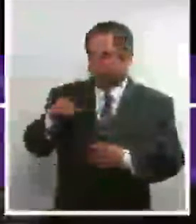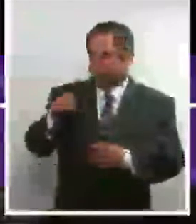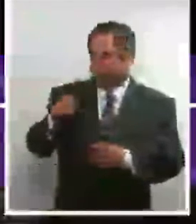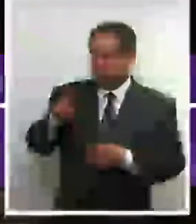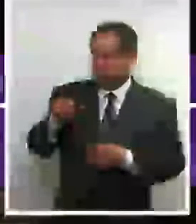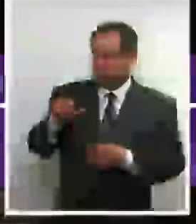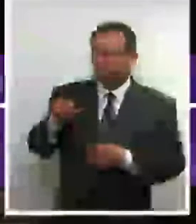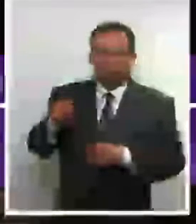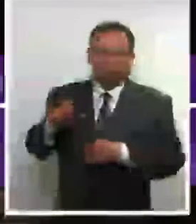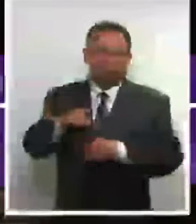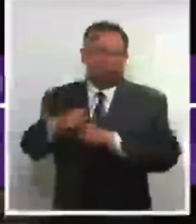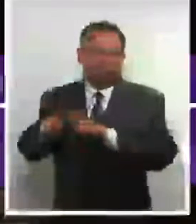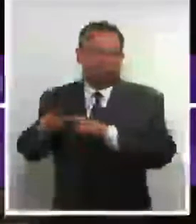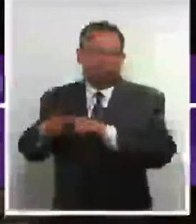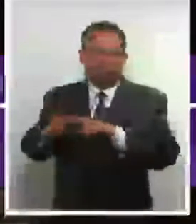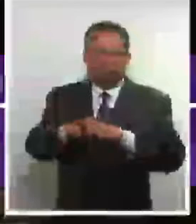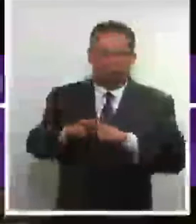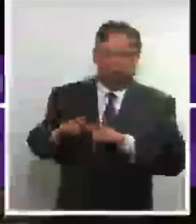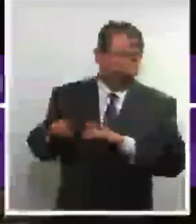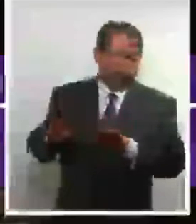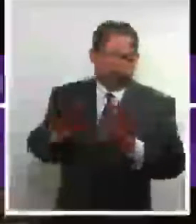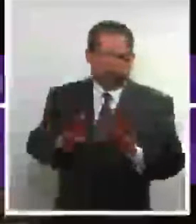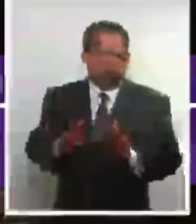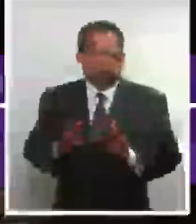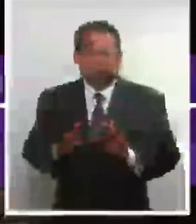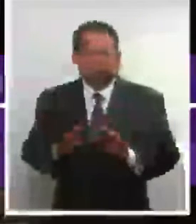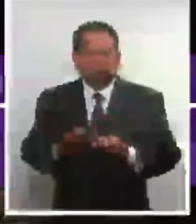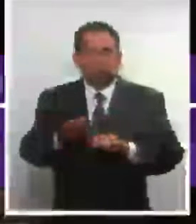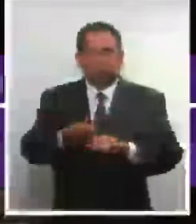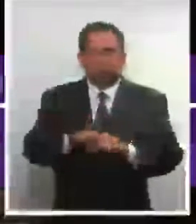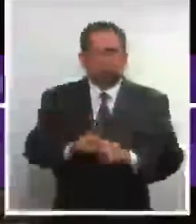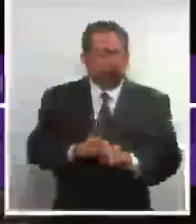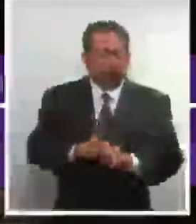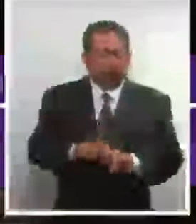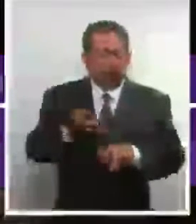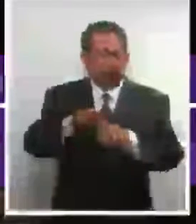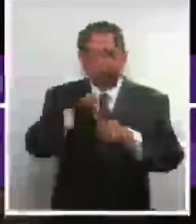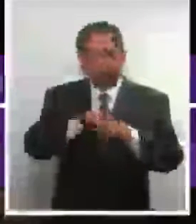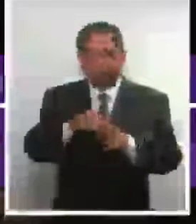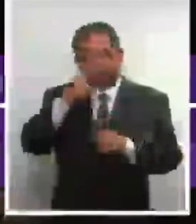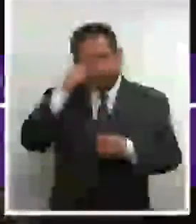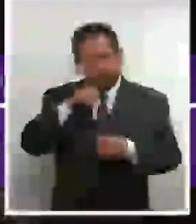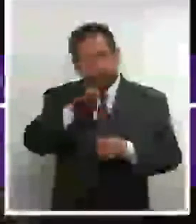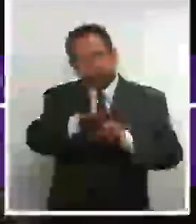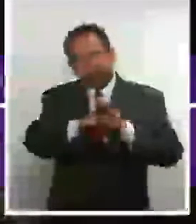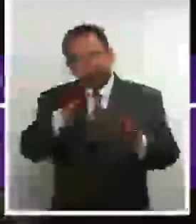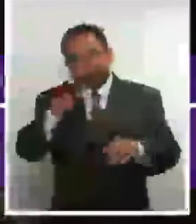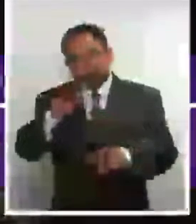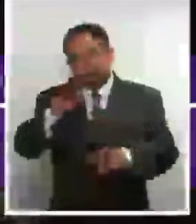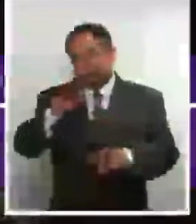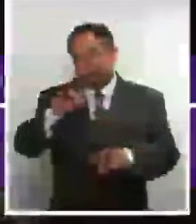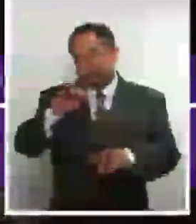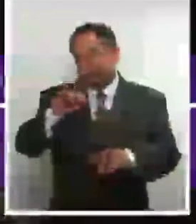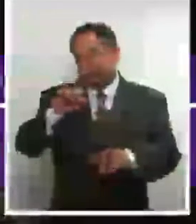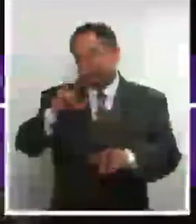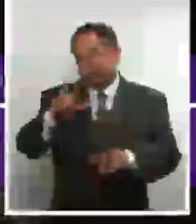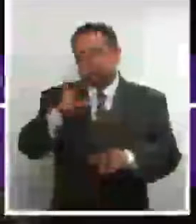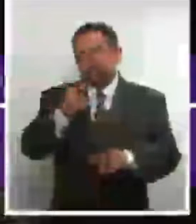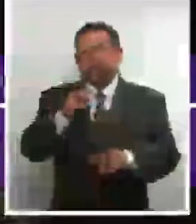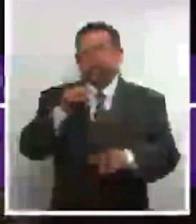Morena hay diferencias sobre la elección del fiscal general y